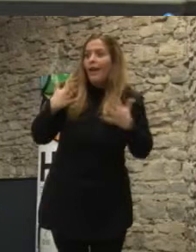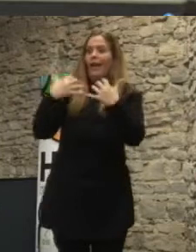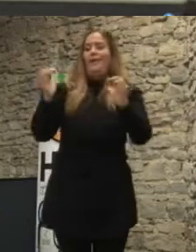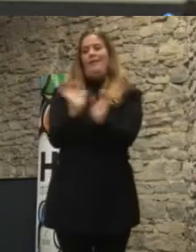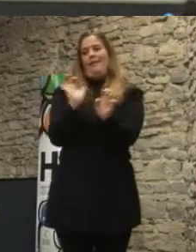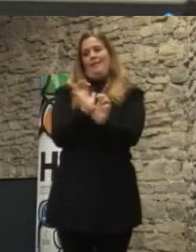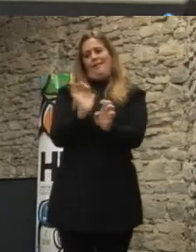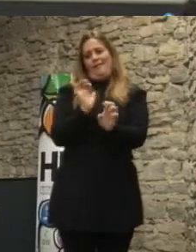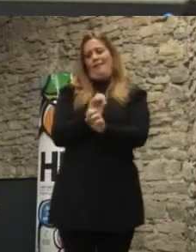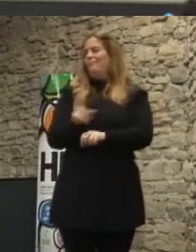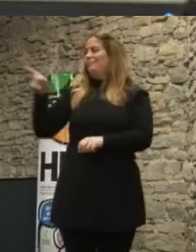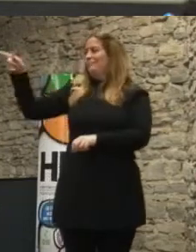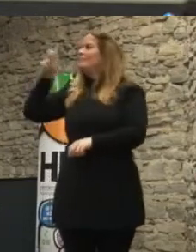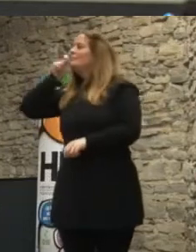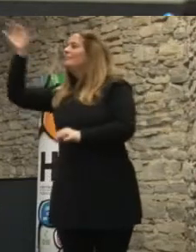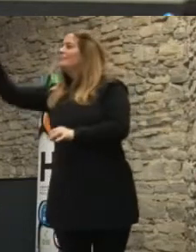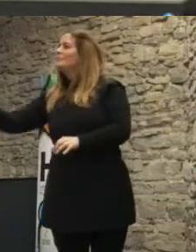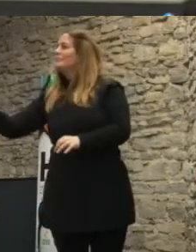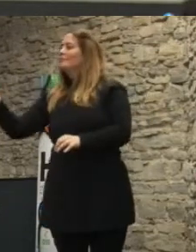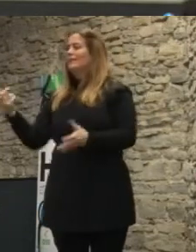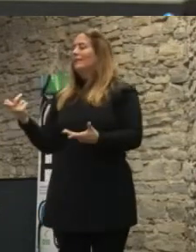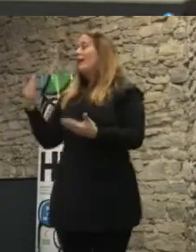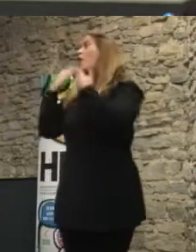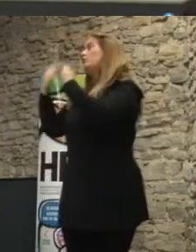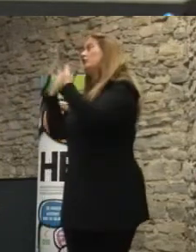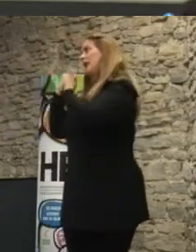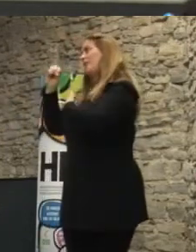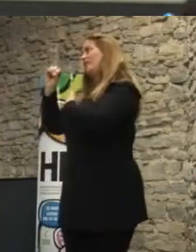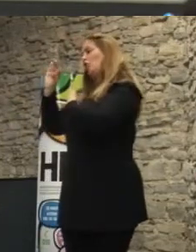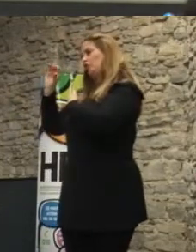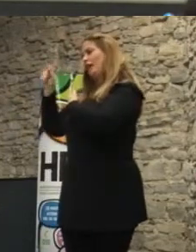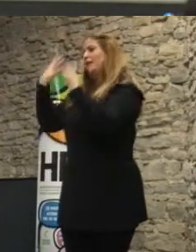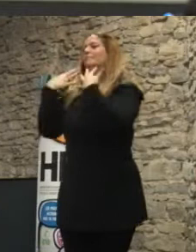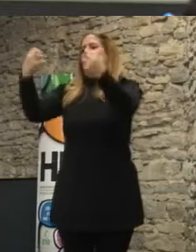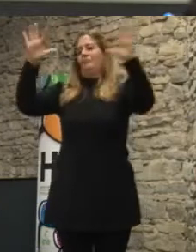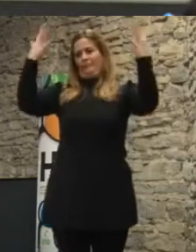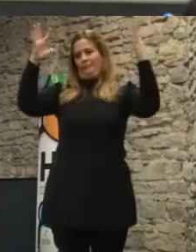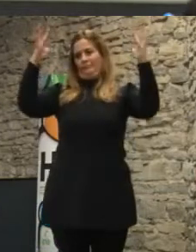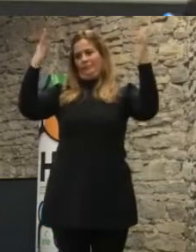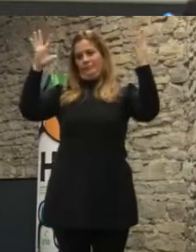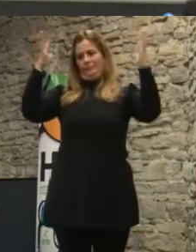Sí. Nada. El darte muchas gracias, Óscar. Y sí.